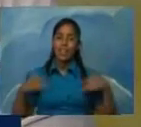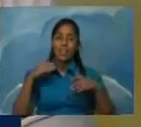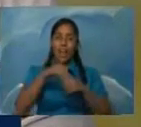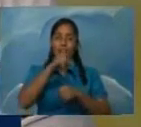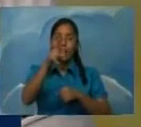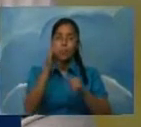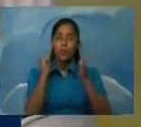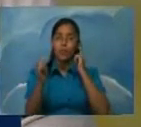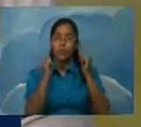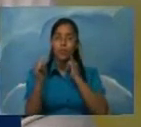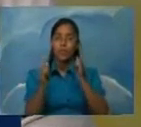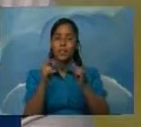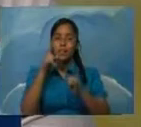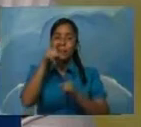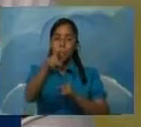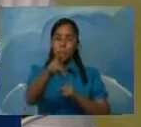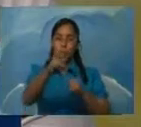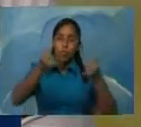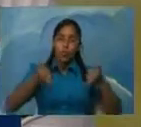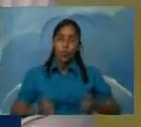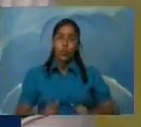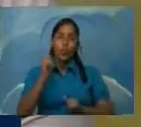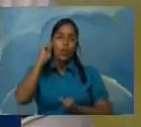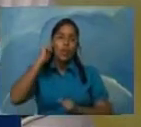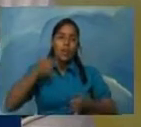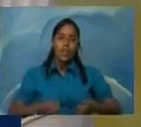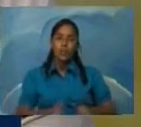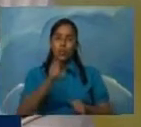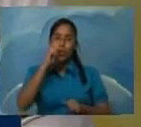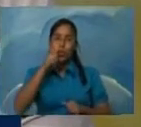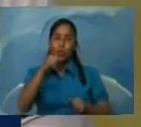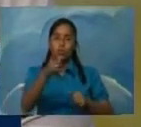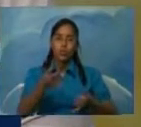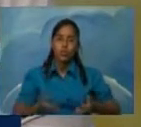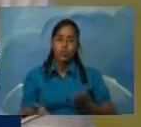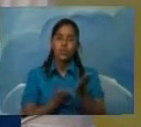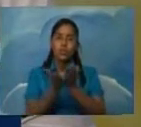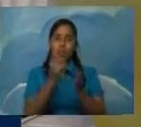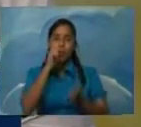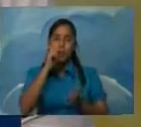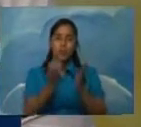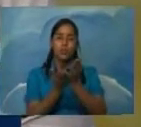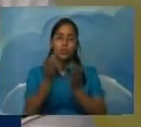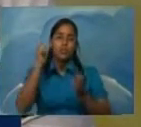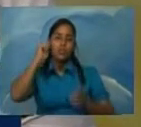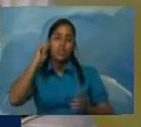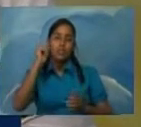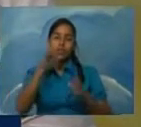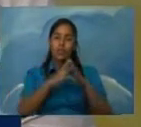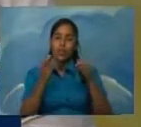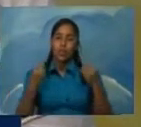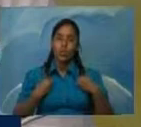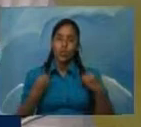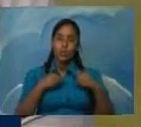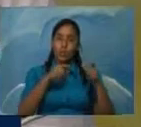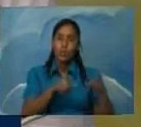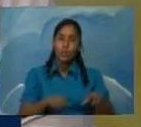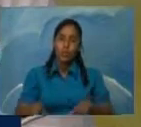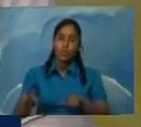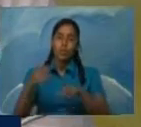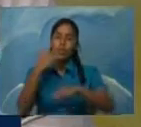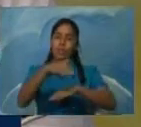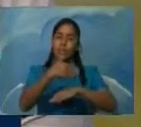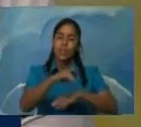fiestas solemnes, tú, tu hijo, tu hija, tu siervo, tu sierva y el levita, el extranjero y